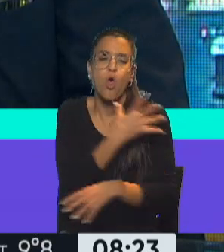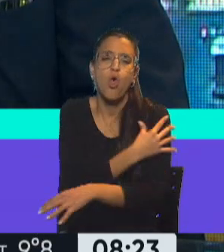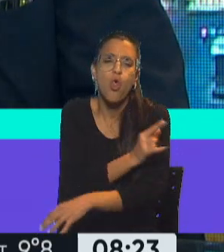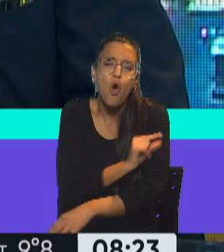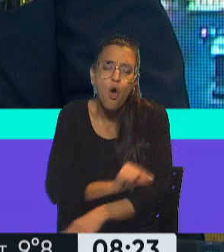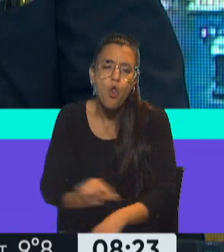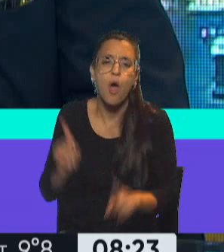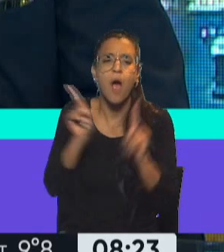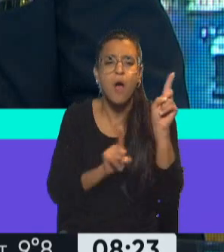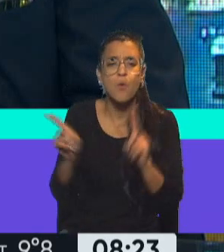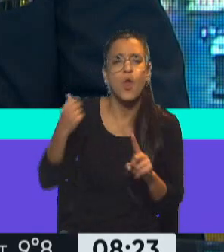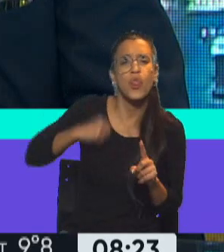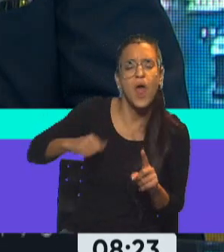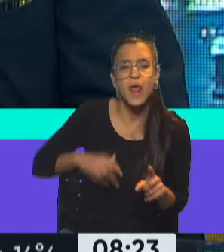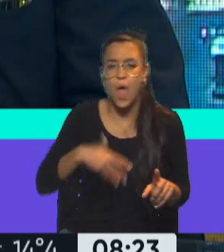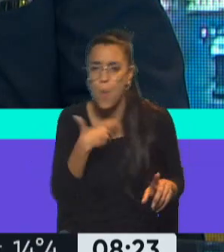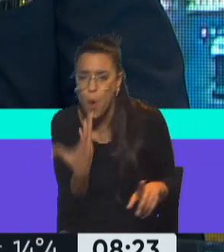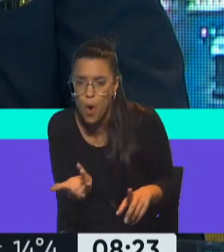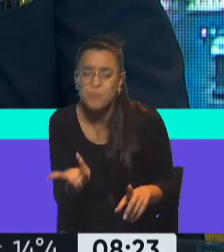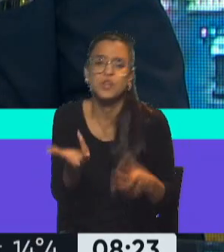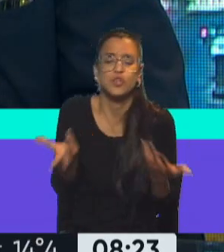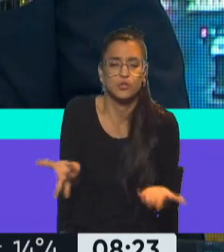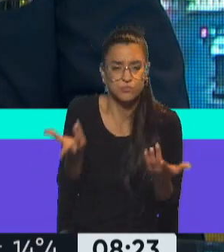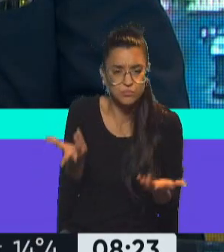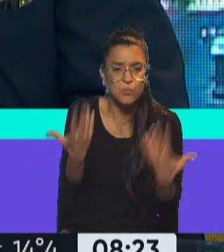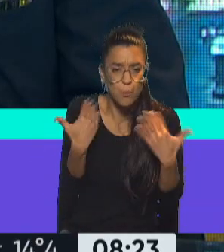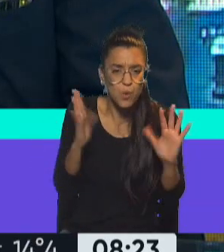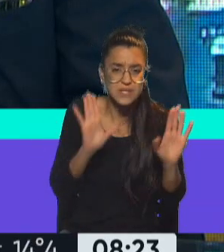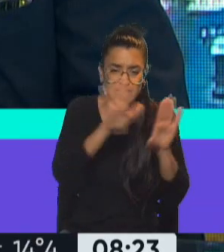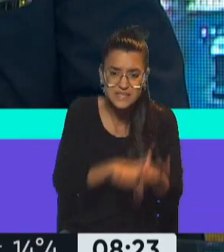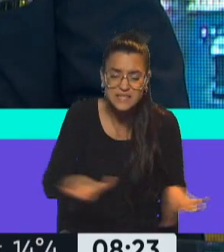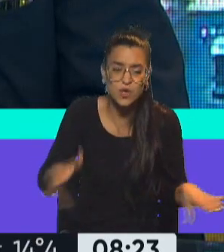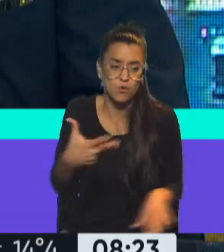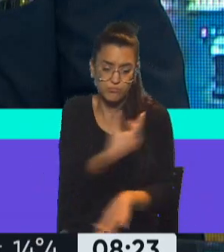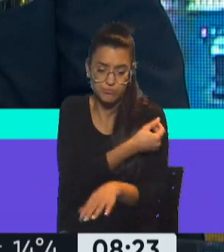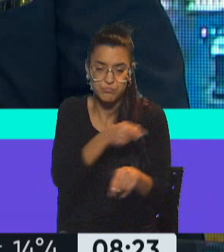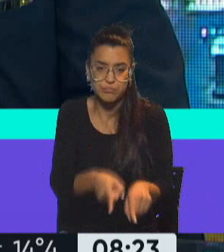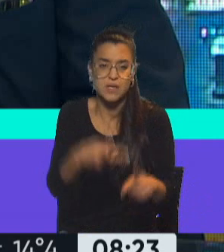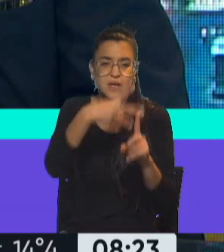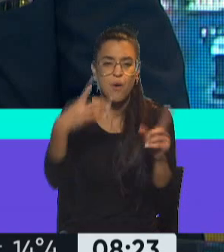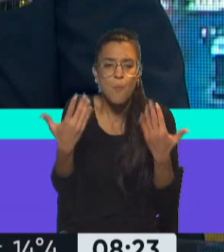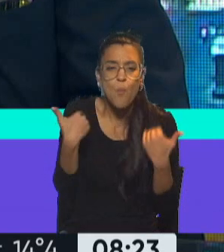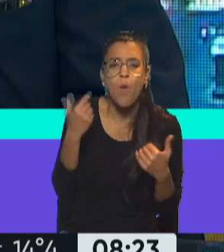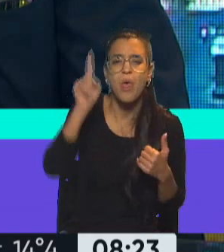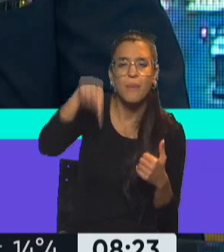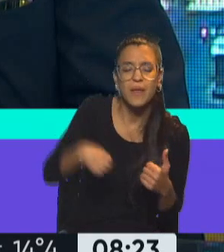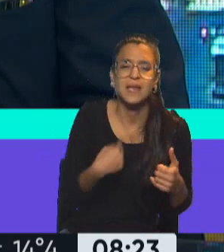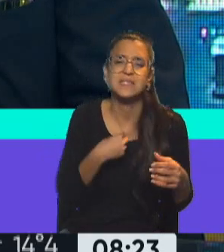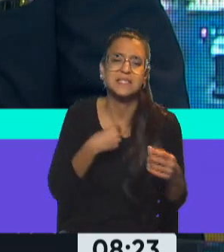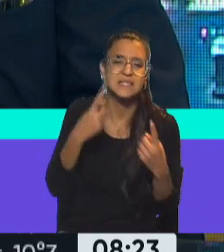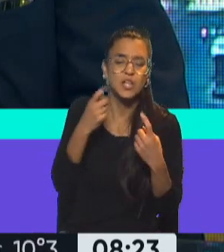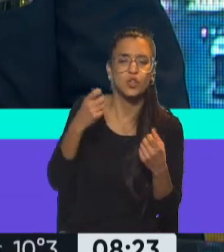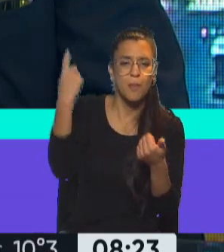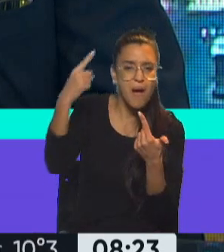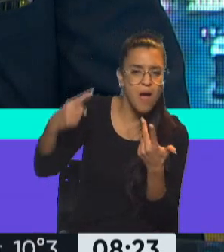muscular, en algunos casos diarrea, vómitos. Digamos, ¿está contemplado que la aplicación de la Sinopharm pueda generar la misma